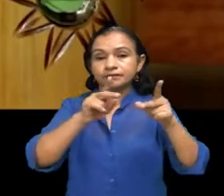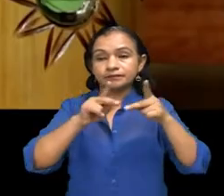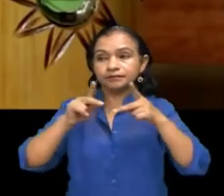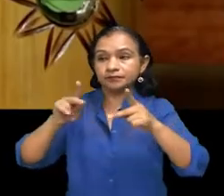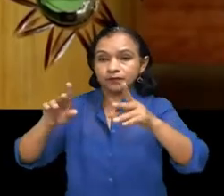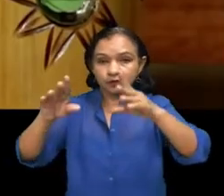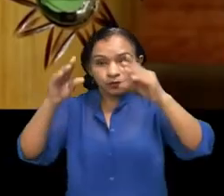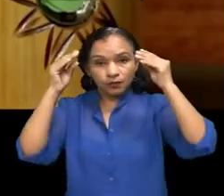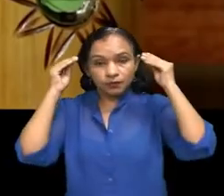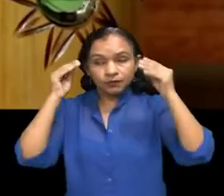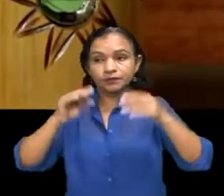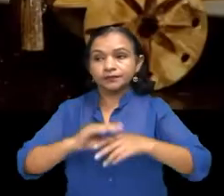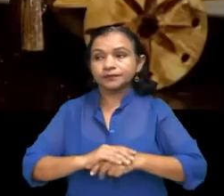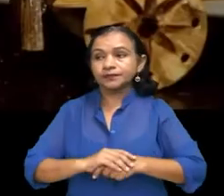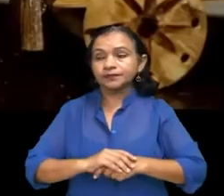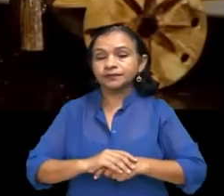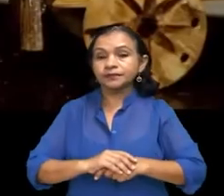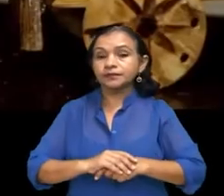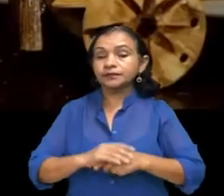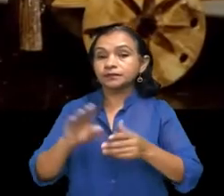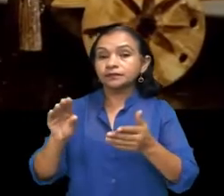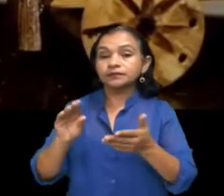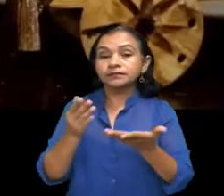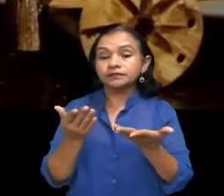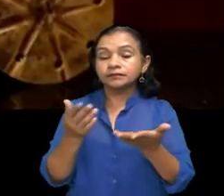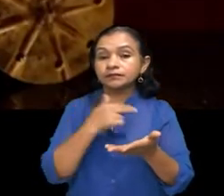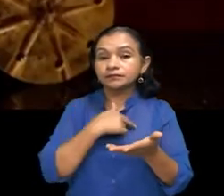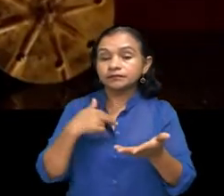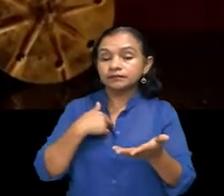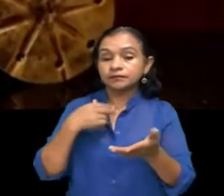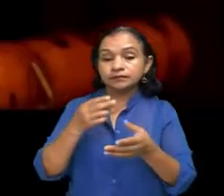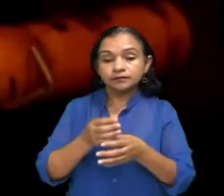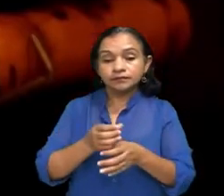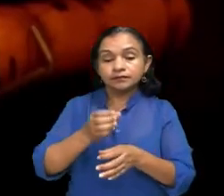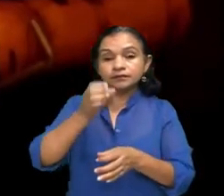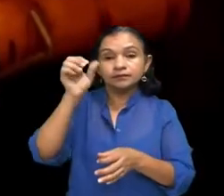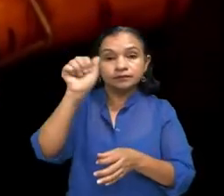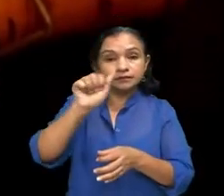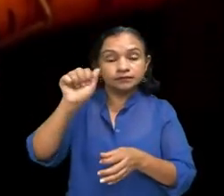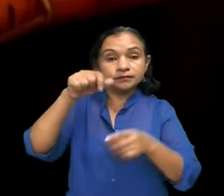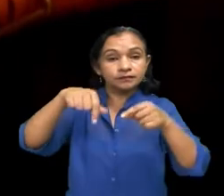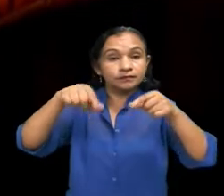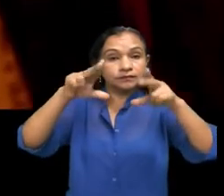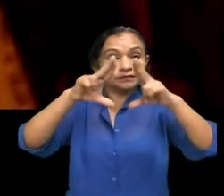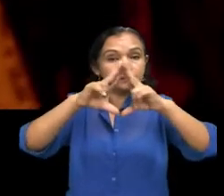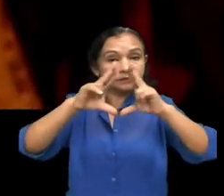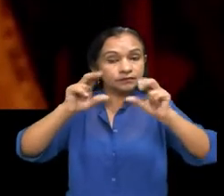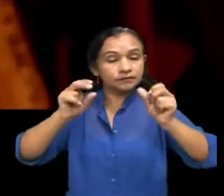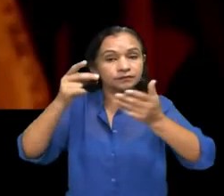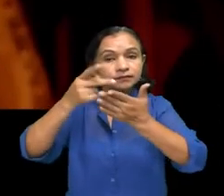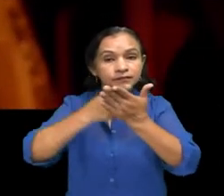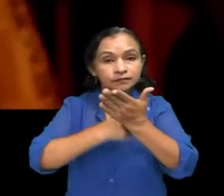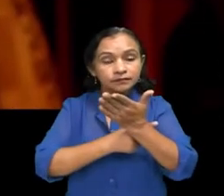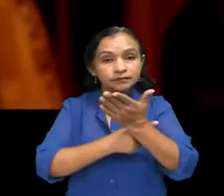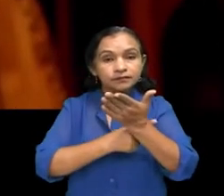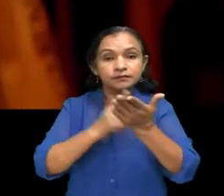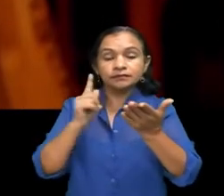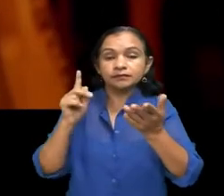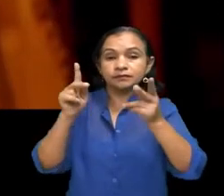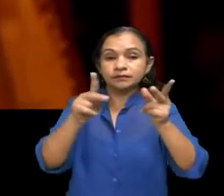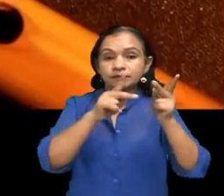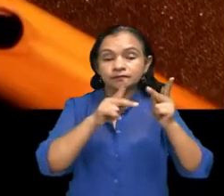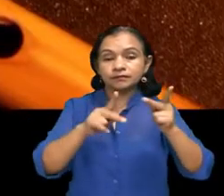dar. Apuntar a la industrialización del bambú en Nicaragua es el objetivo del proyecto, donde